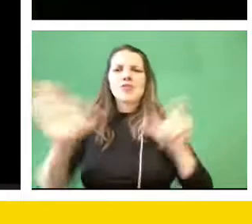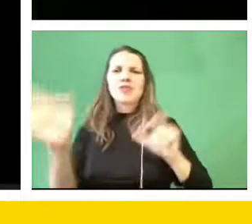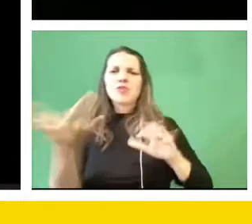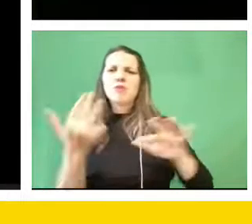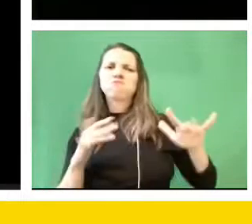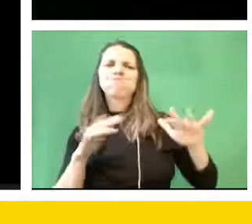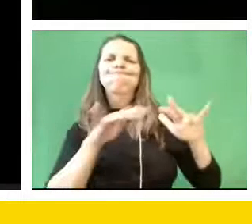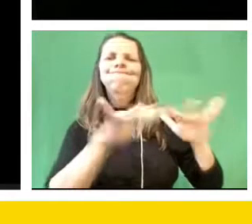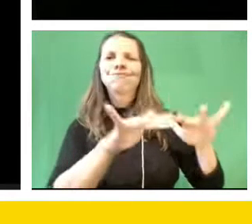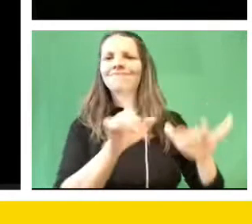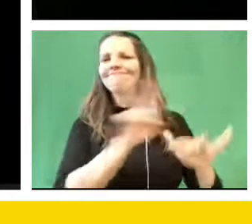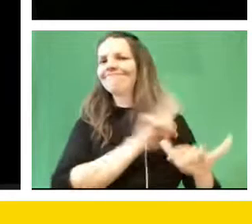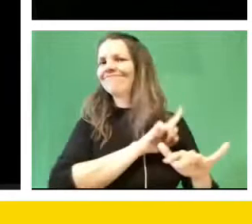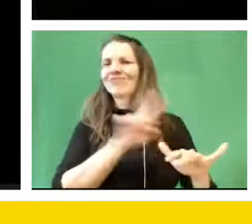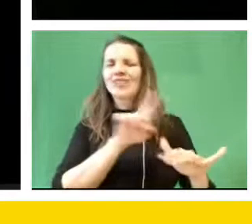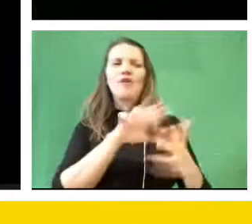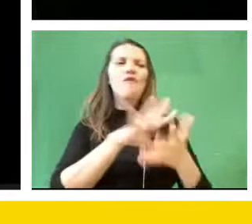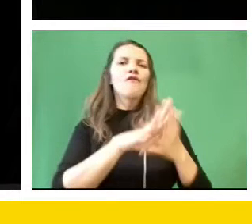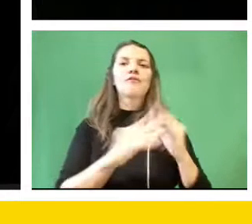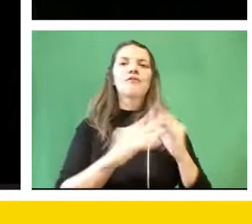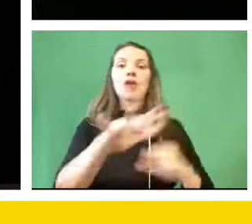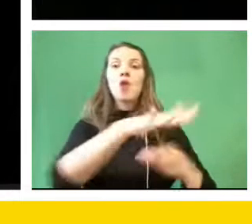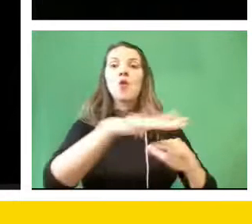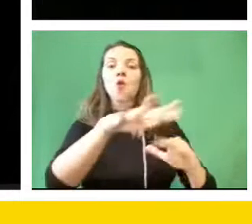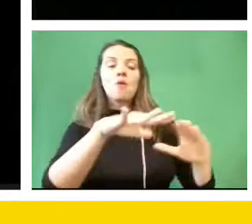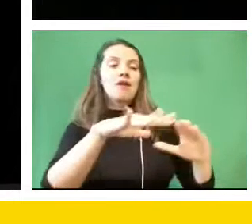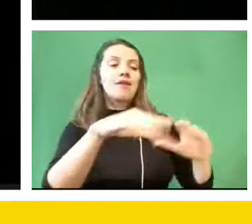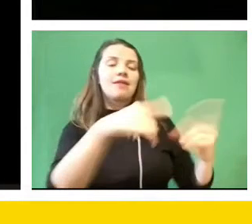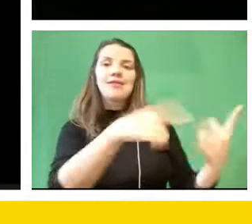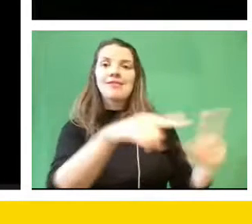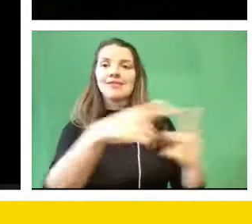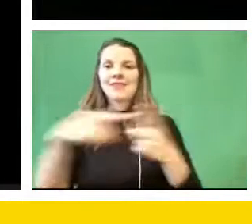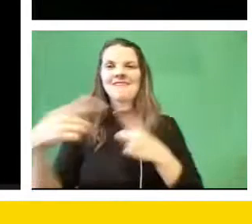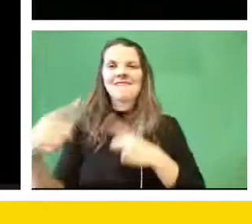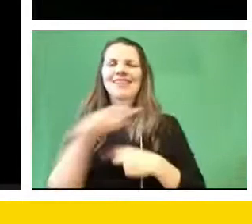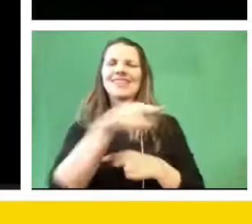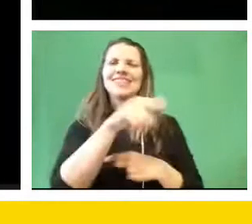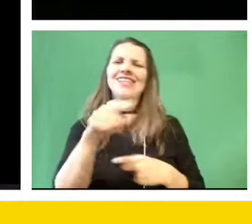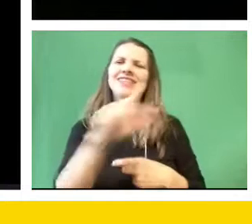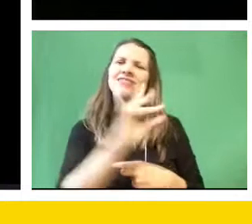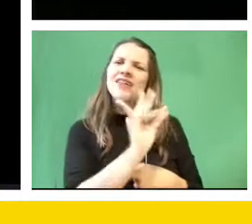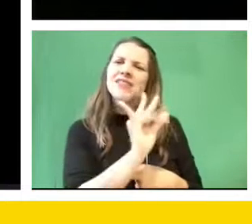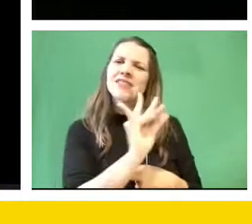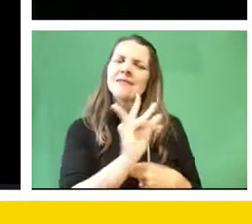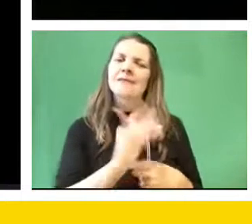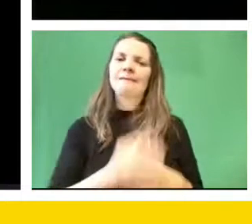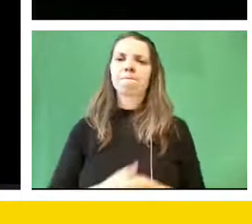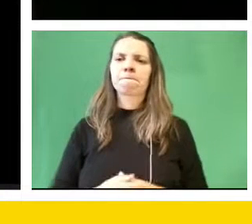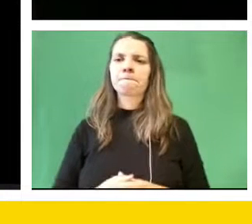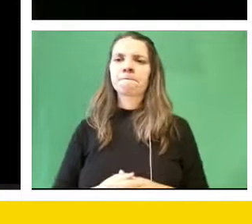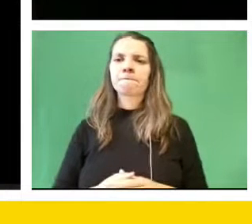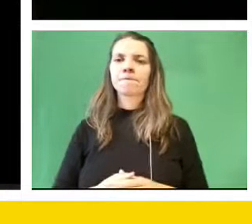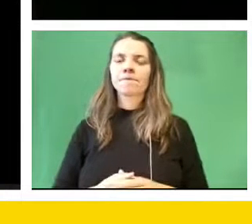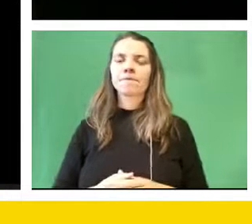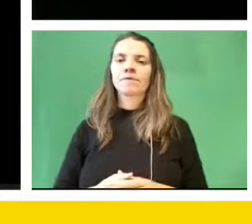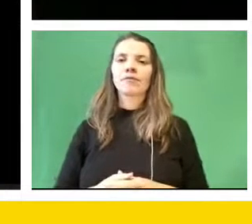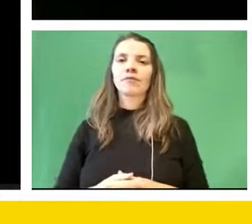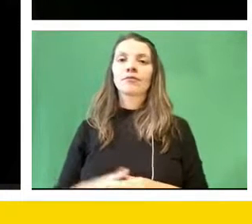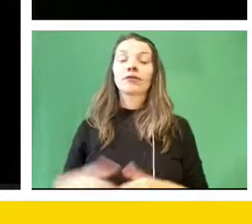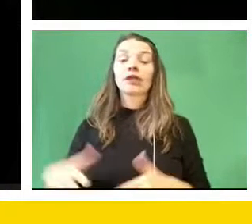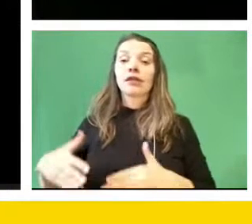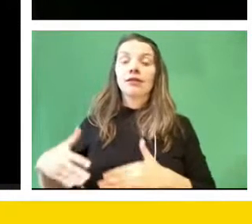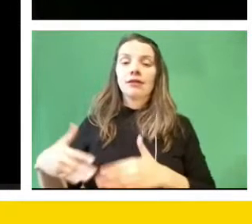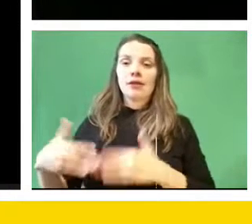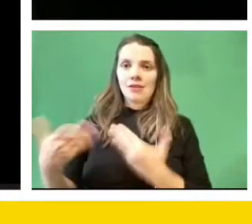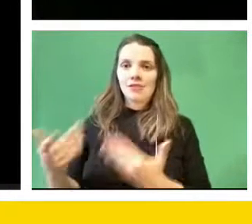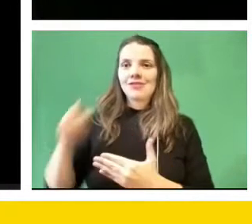y en todo tipo de escenarios. Es así como en diciembre de este año ya está pues preparada la inauguración de la